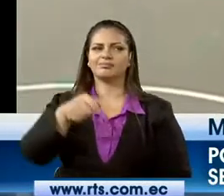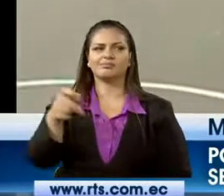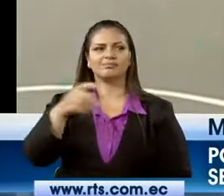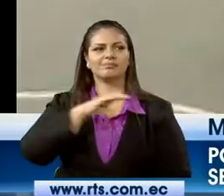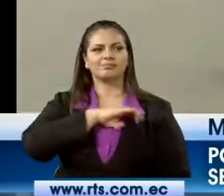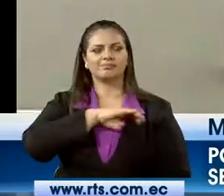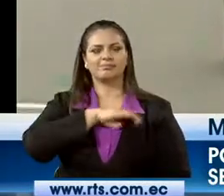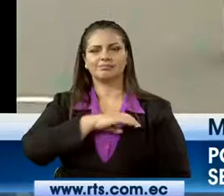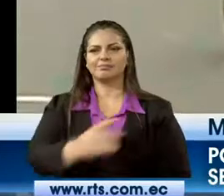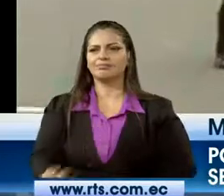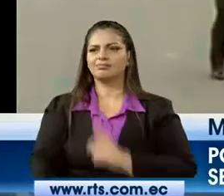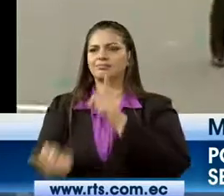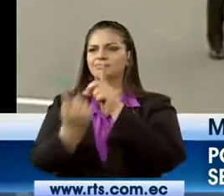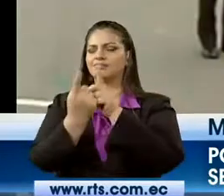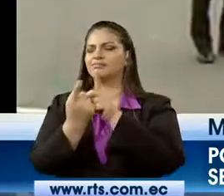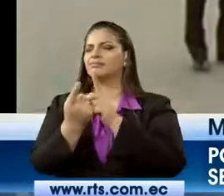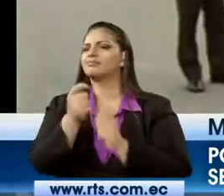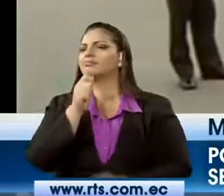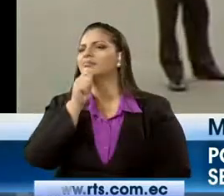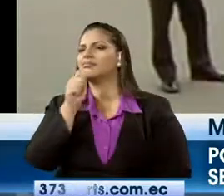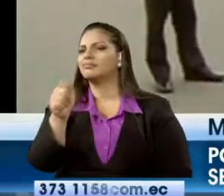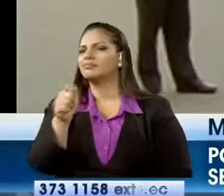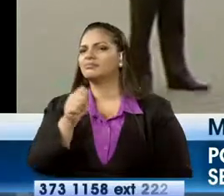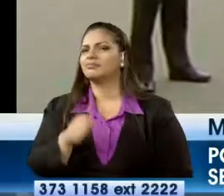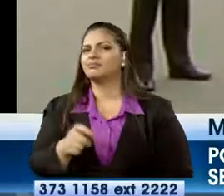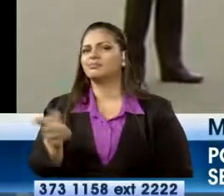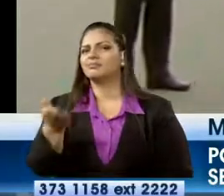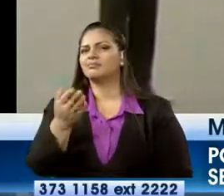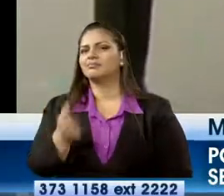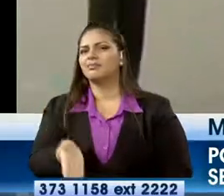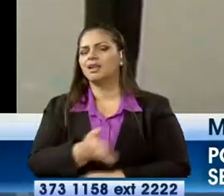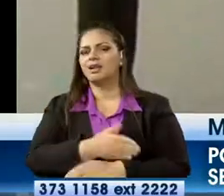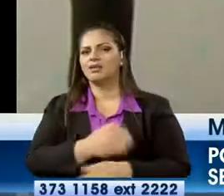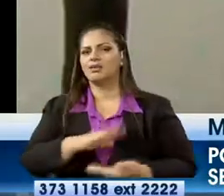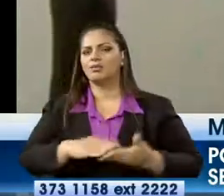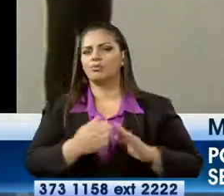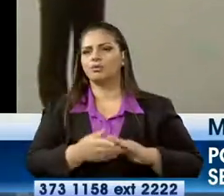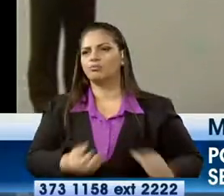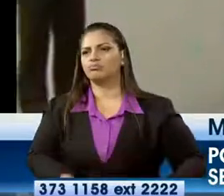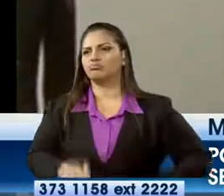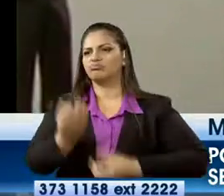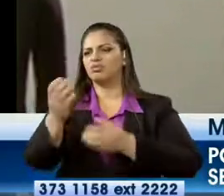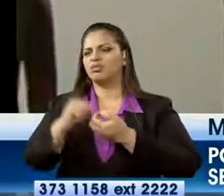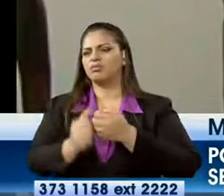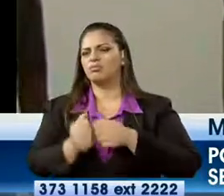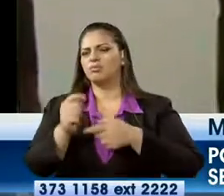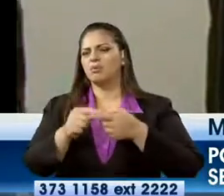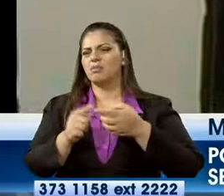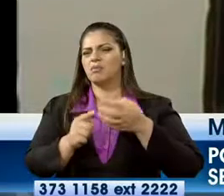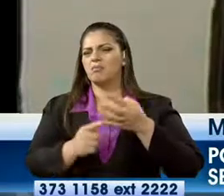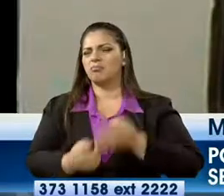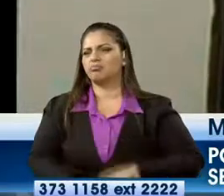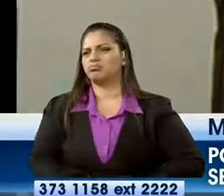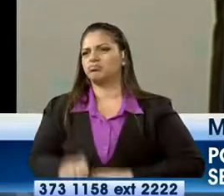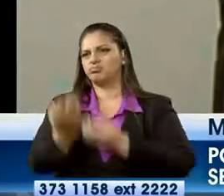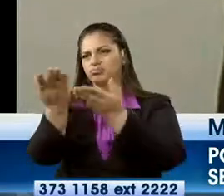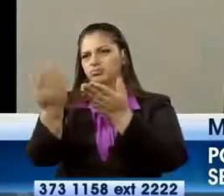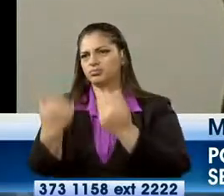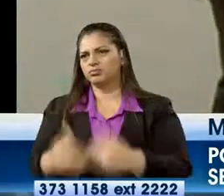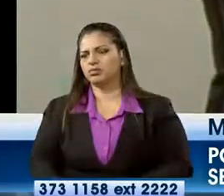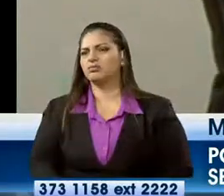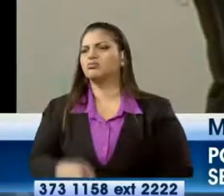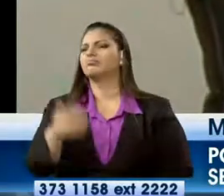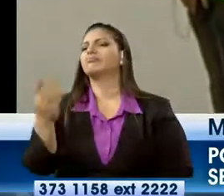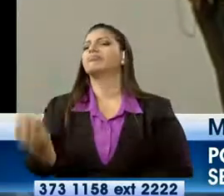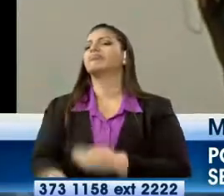acá. Mi querido mayor, entonces, con lo expuesto por parte de la comunidad, obviamente haciéndole el llamado a usted para que nos ayude con este